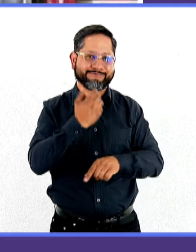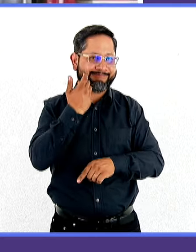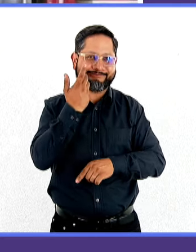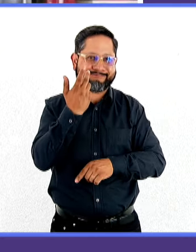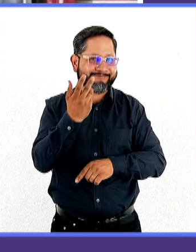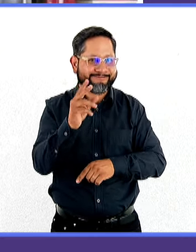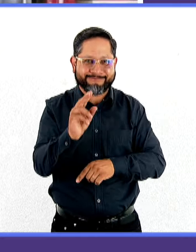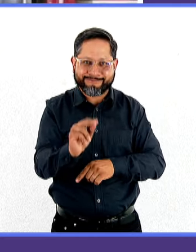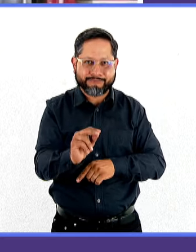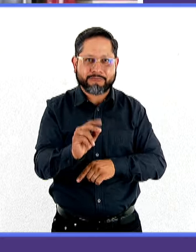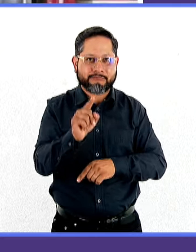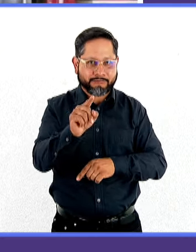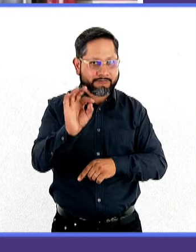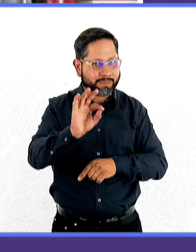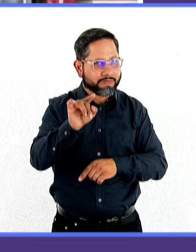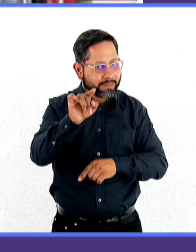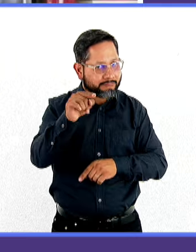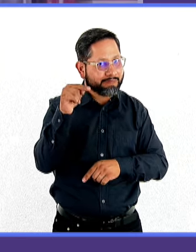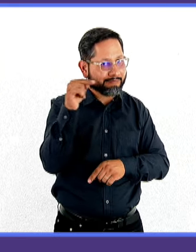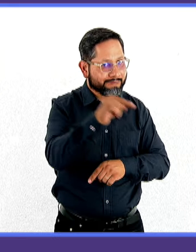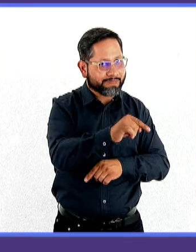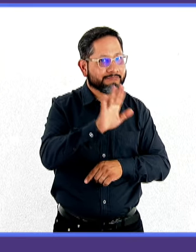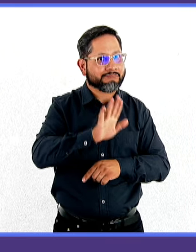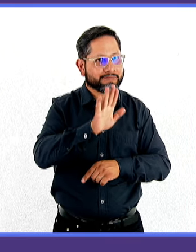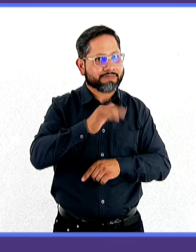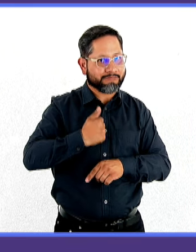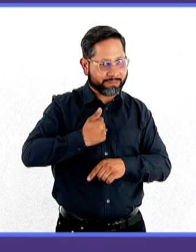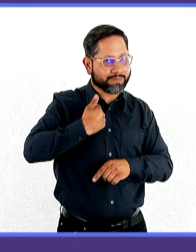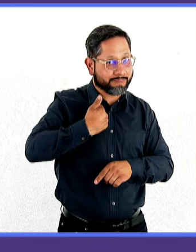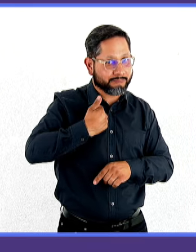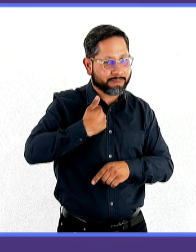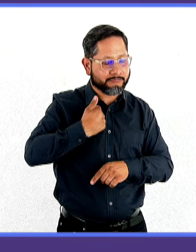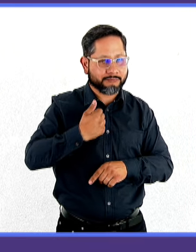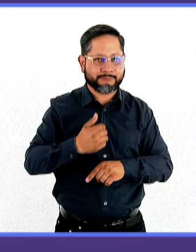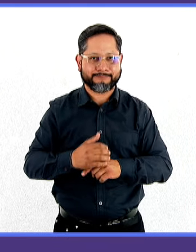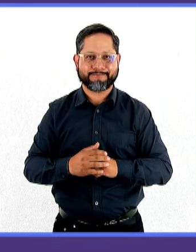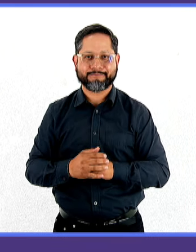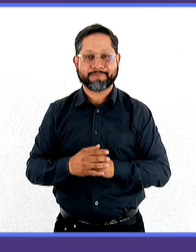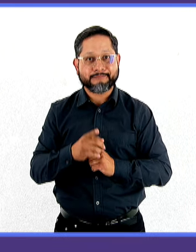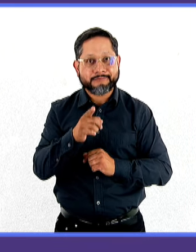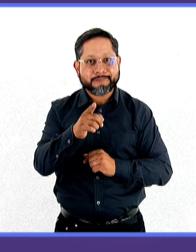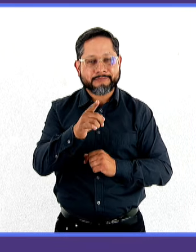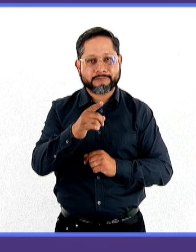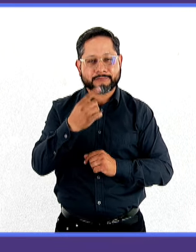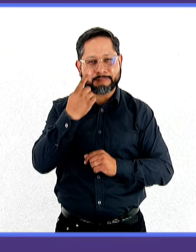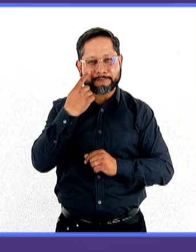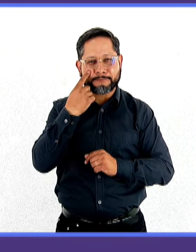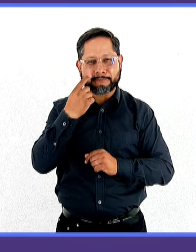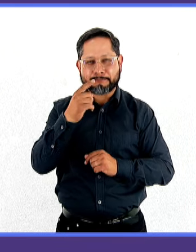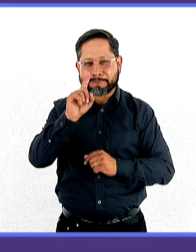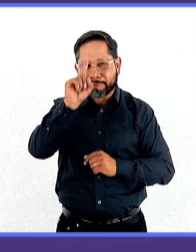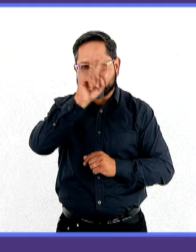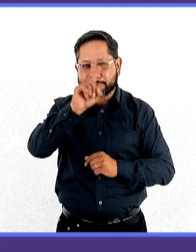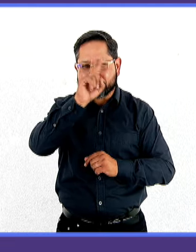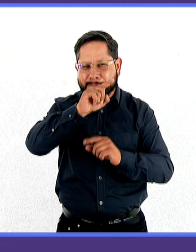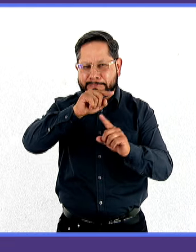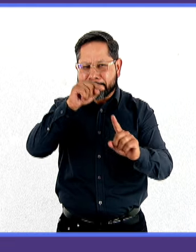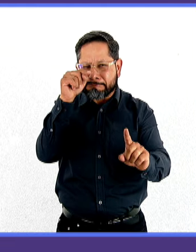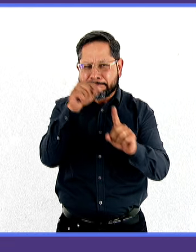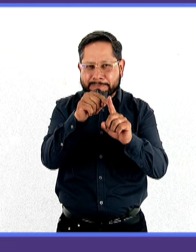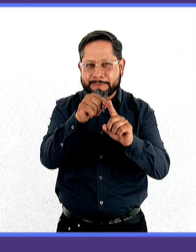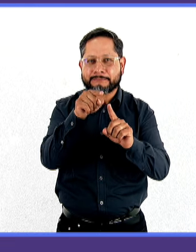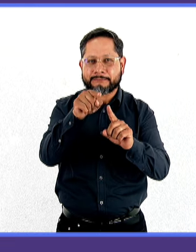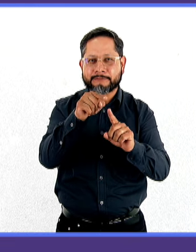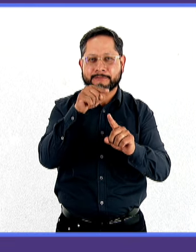tanto podrías estar violentando a alguien por último existe un tip infalible para saber